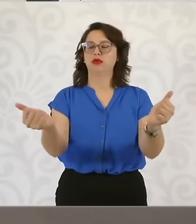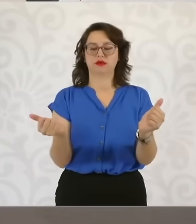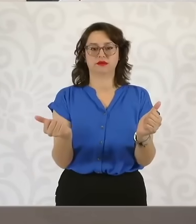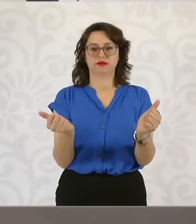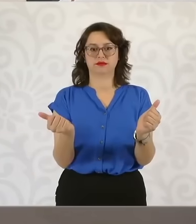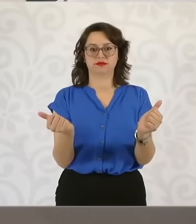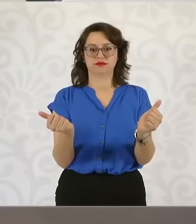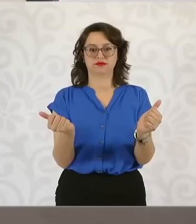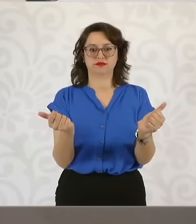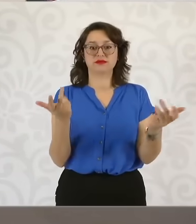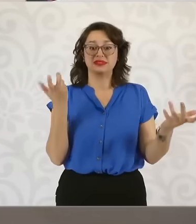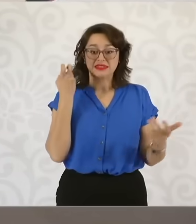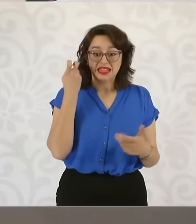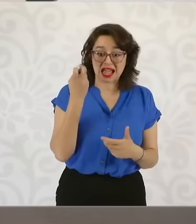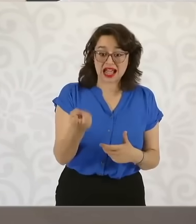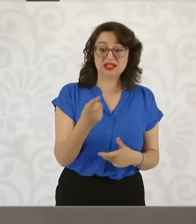que tenemos que ver.